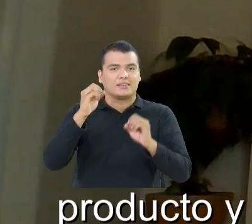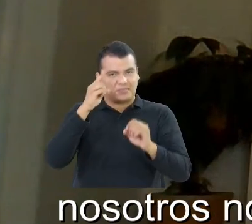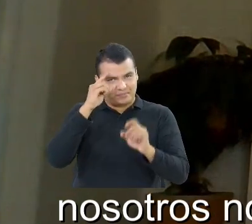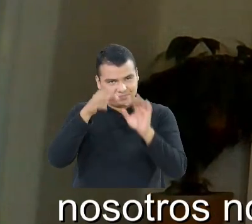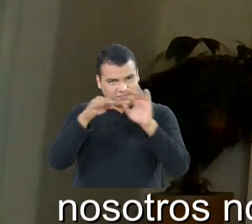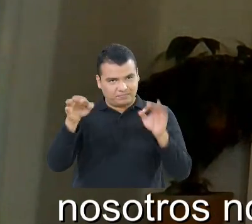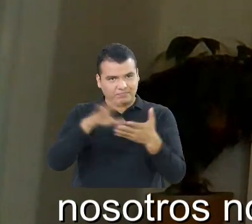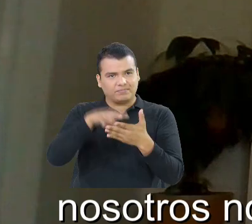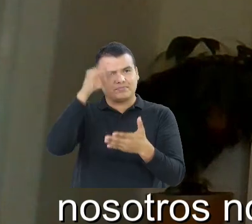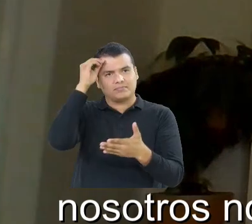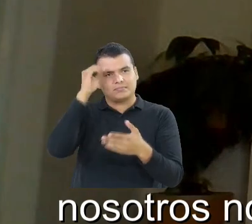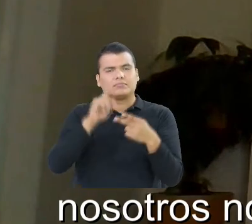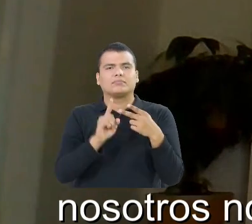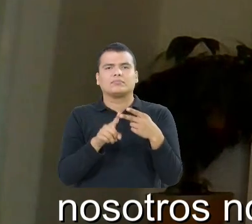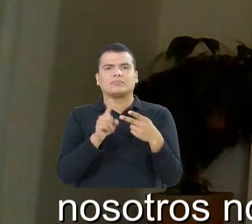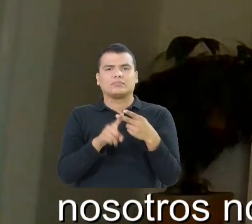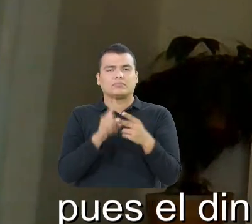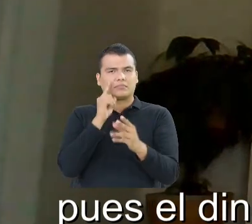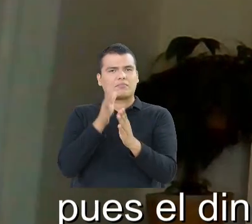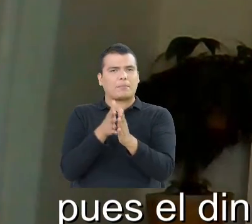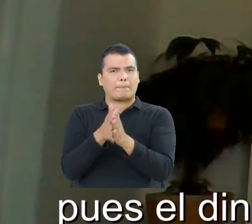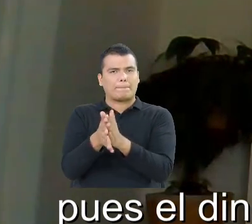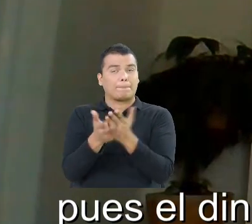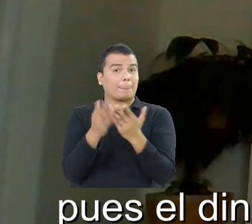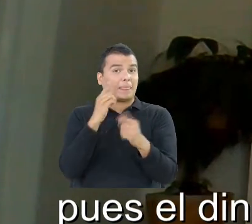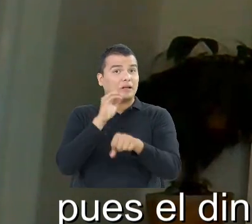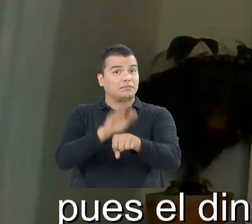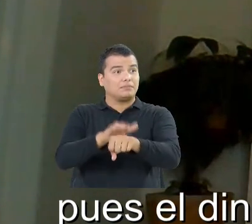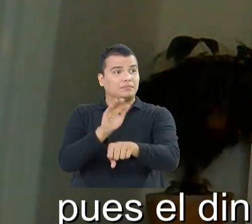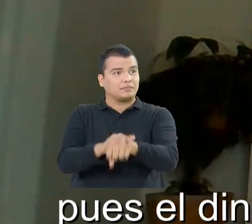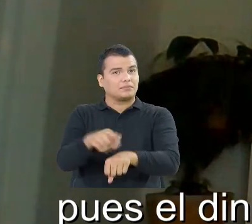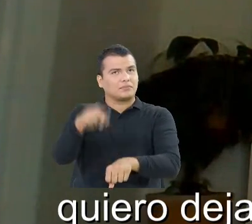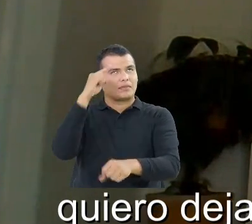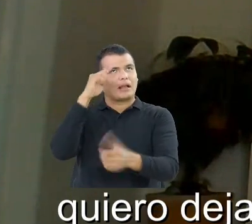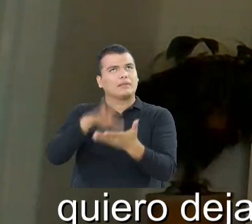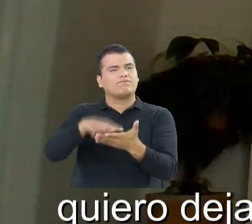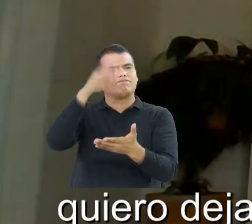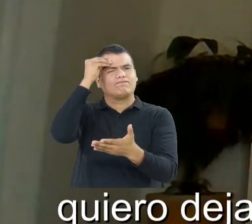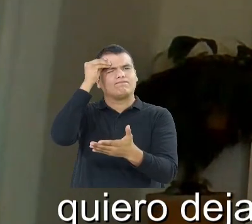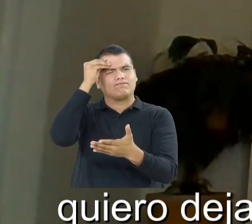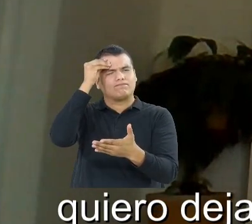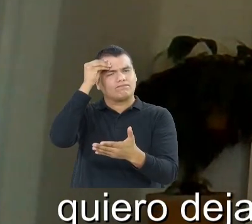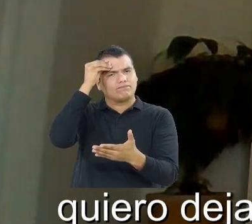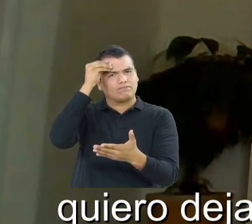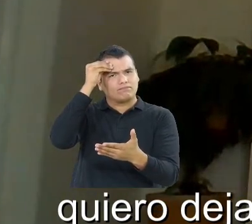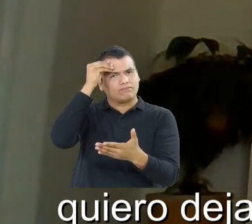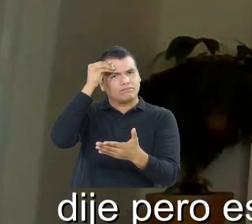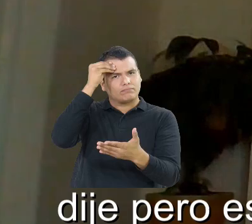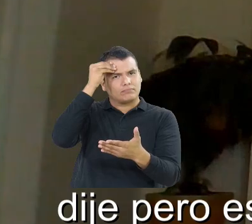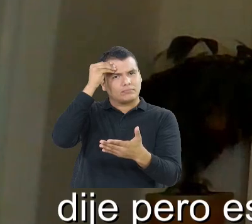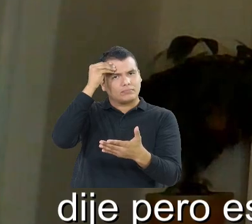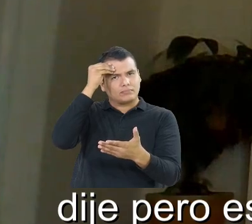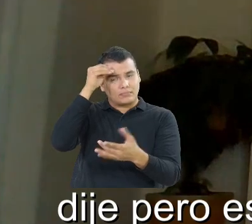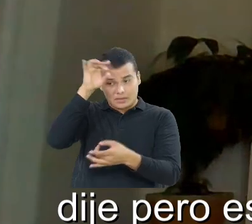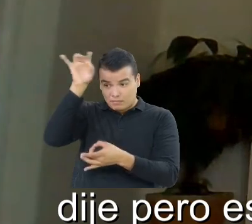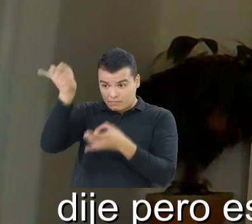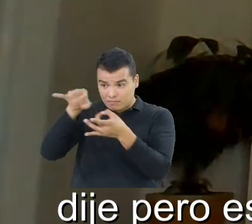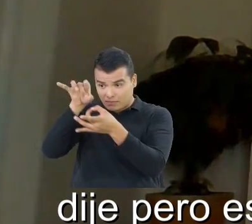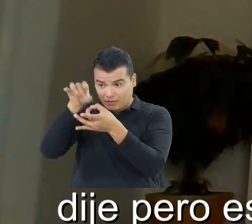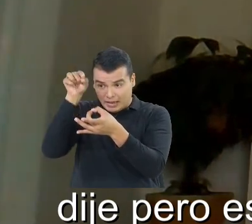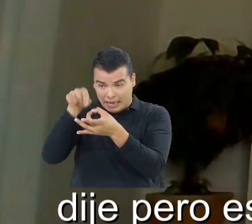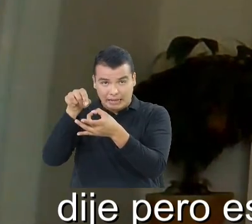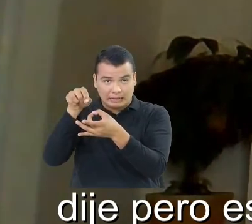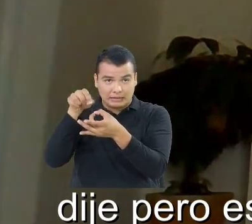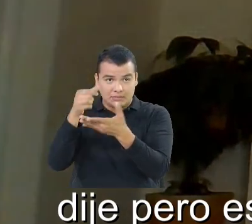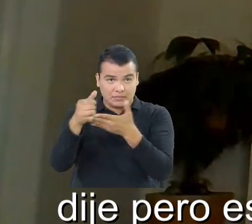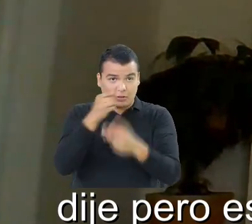les quiero dejar. Y la segunda que ya se las dije, pero es muy importante para nosotros los emprendedores. La perfección es